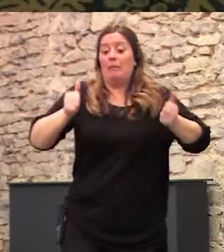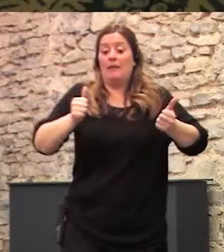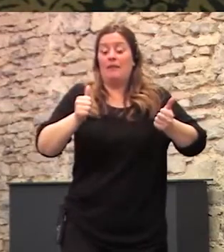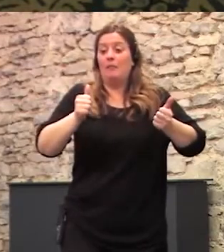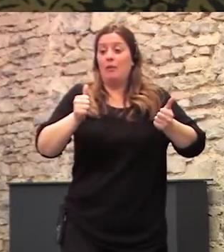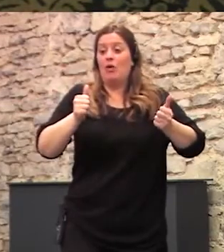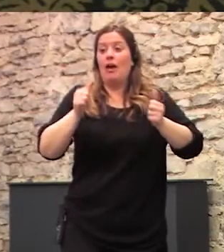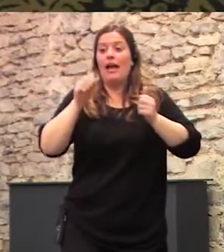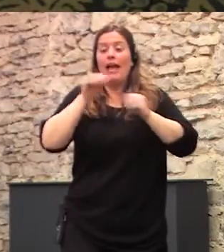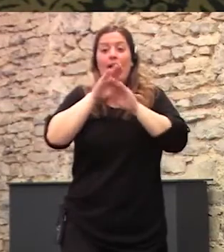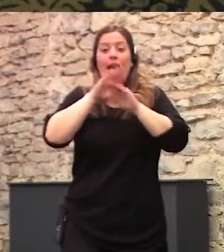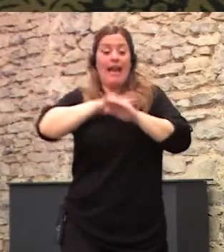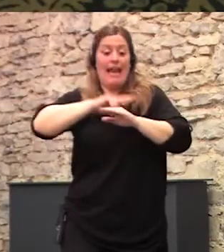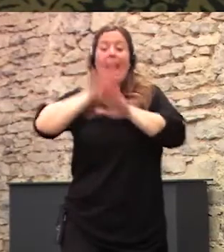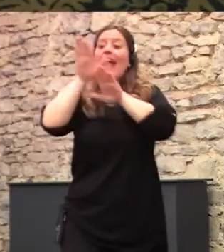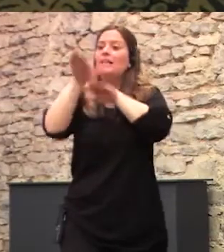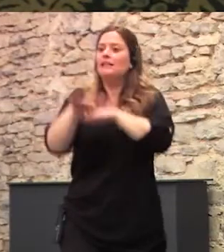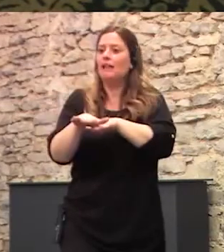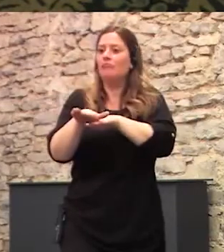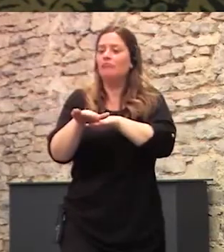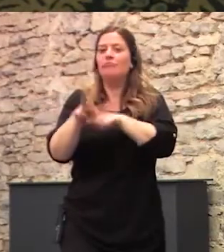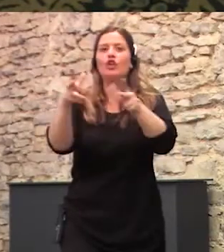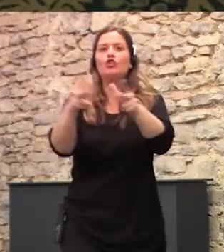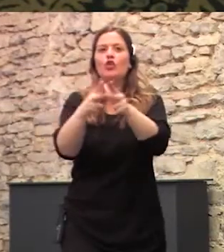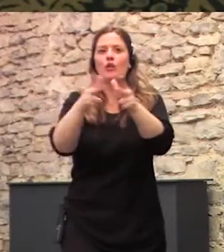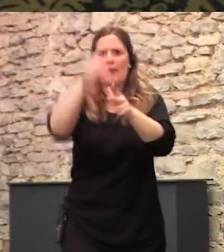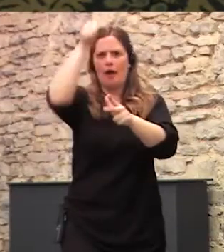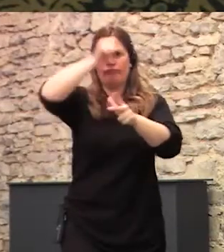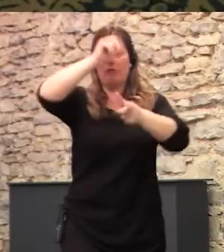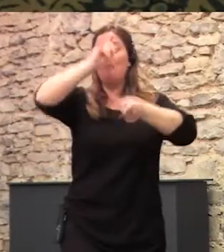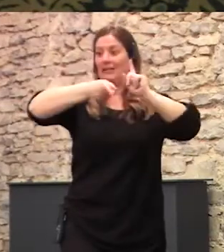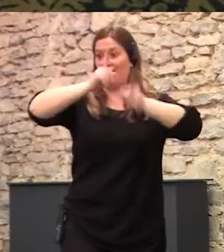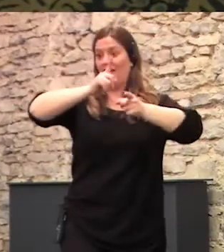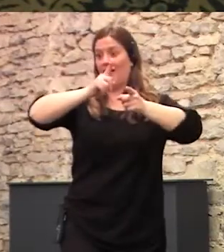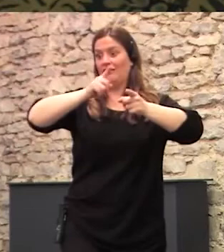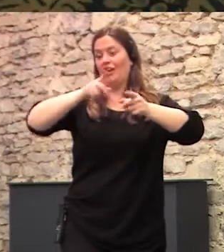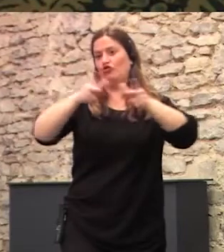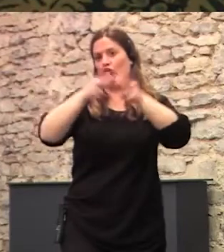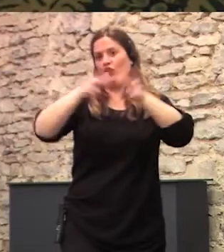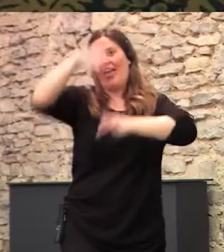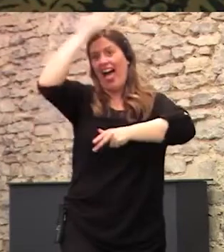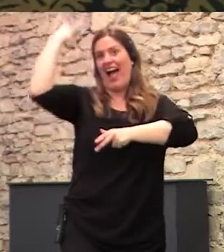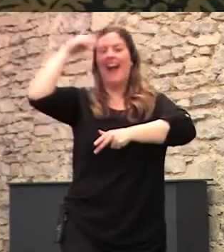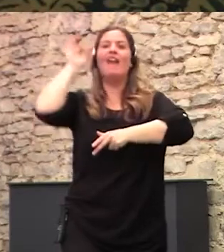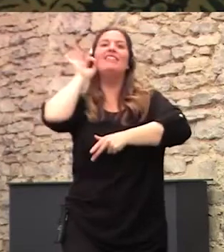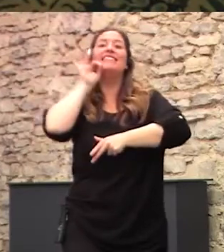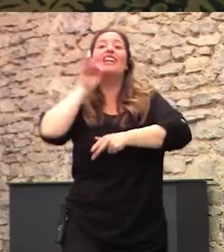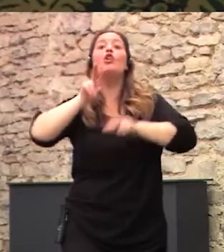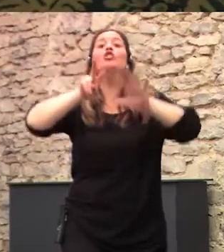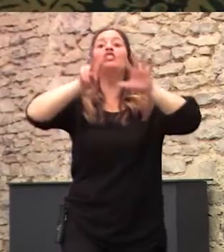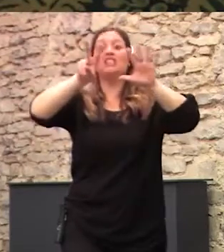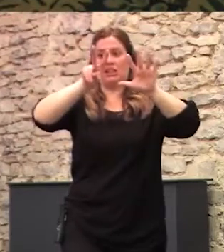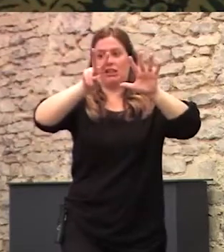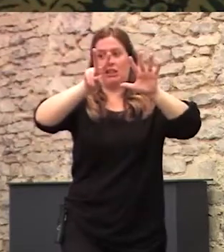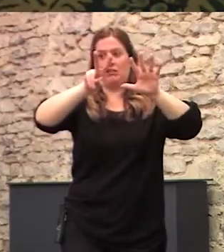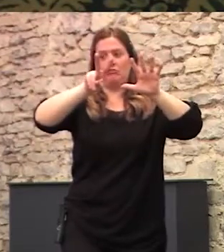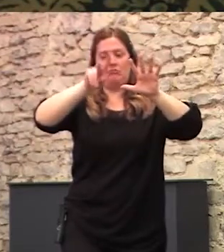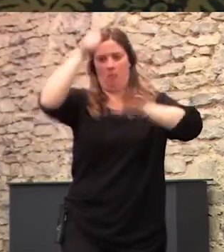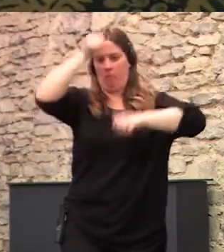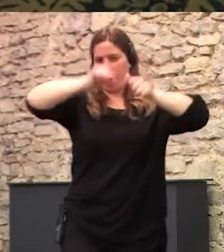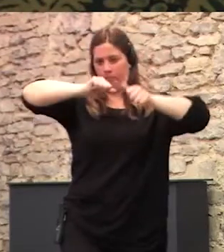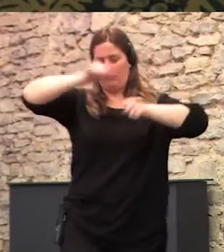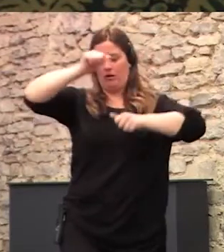una sociedad muy patriarcal como es la sociedad árabe del siglo VII, y lo que intenta hacer es un